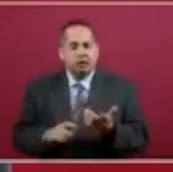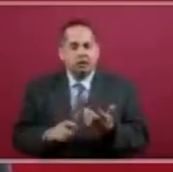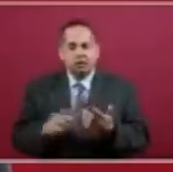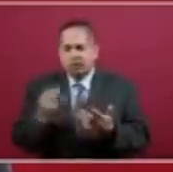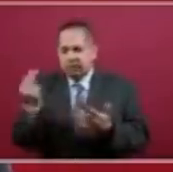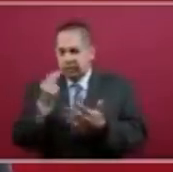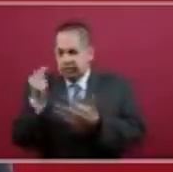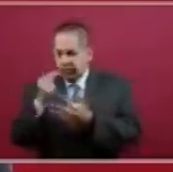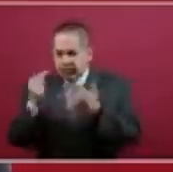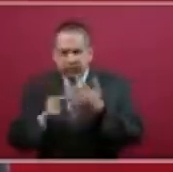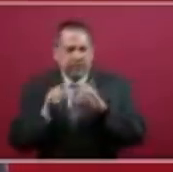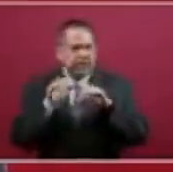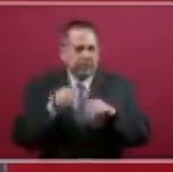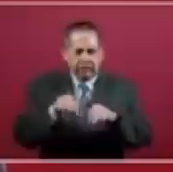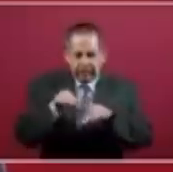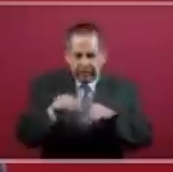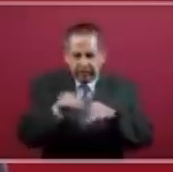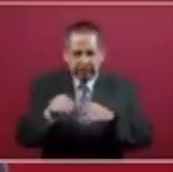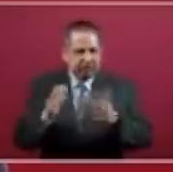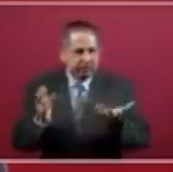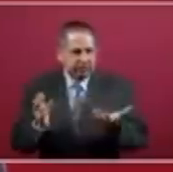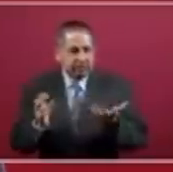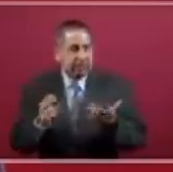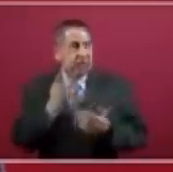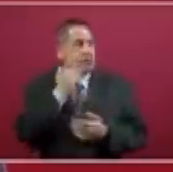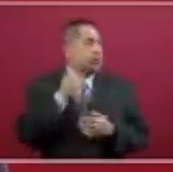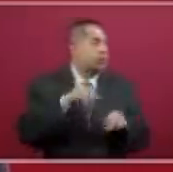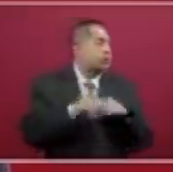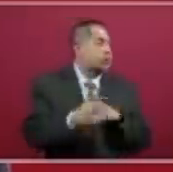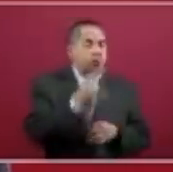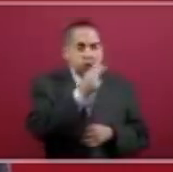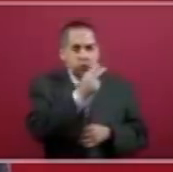requieren de trabajo porque no hay oportunidades